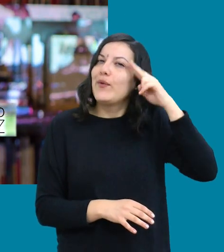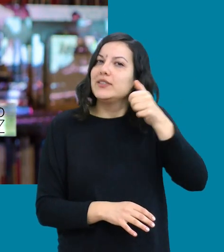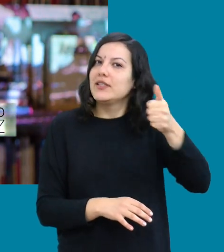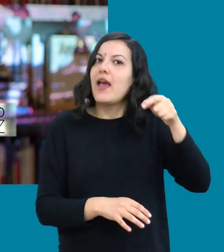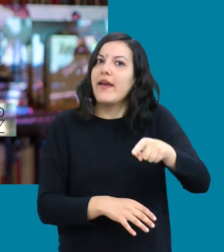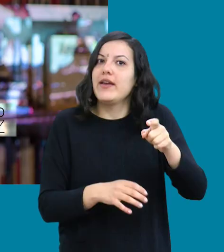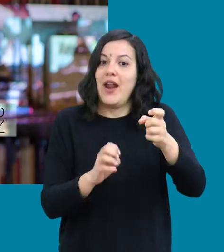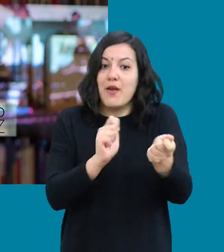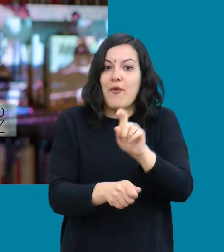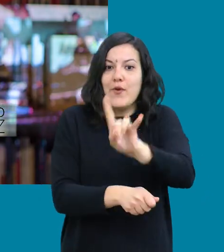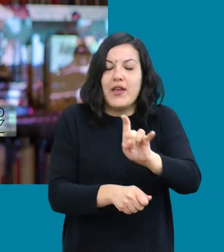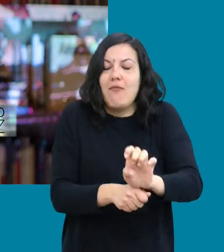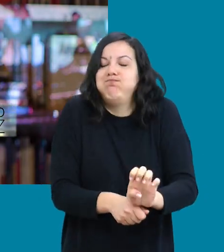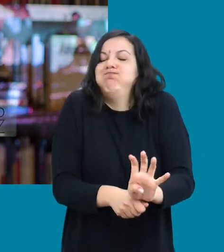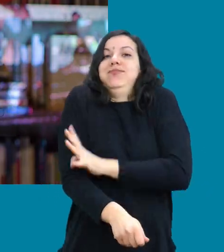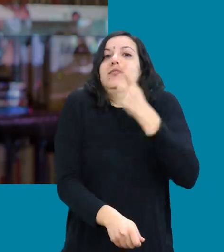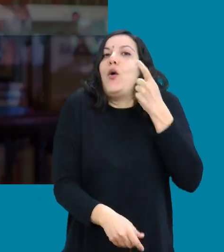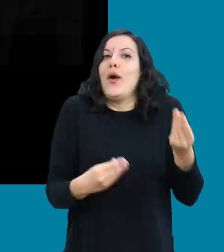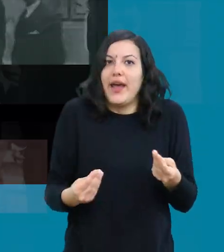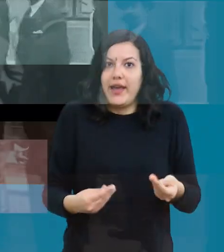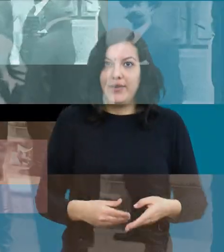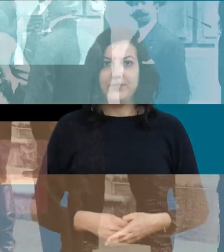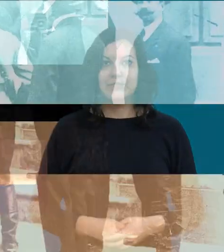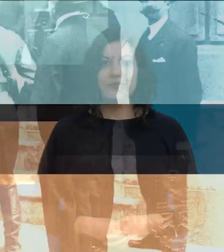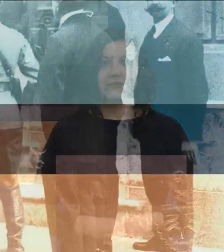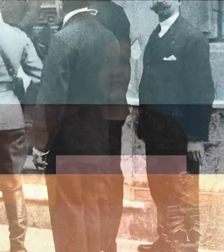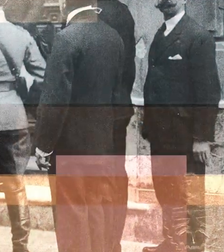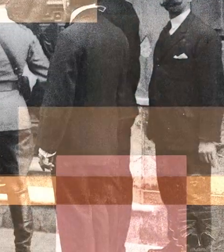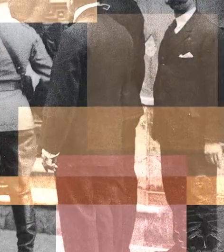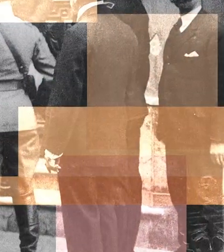era la reforma universitaria.